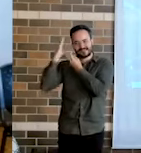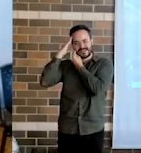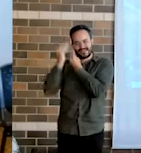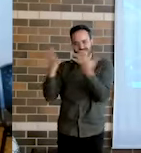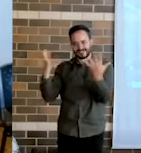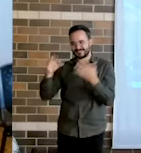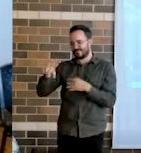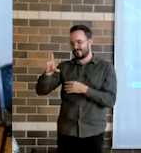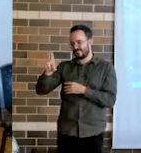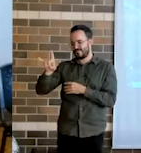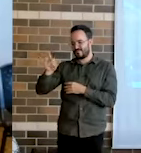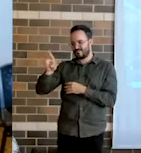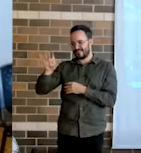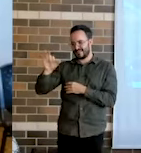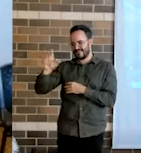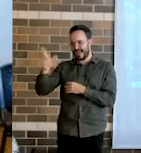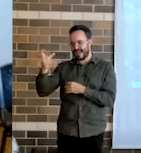Casa